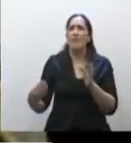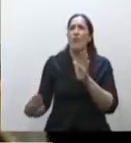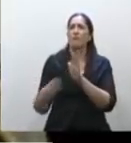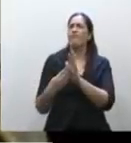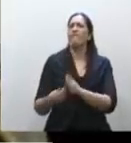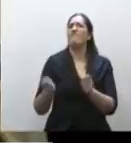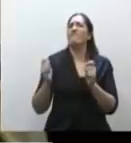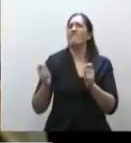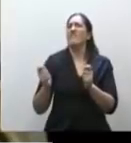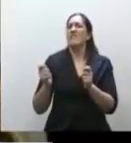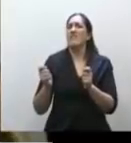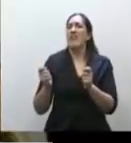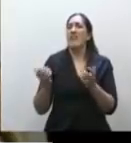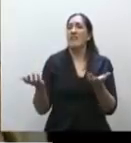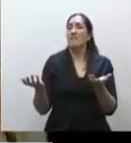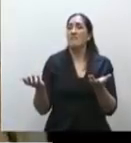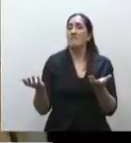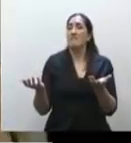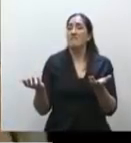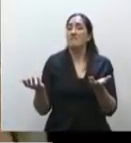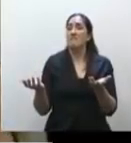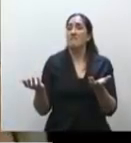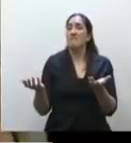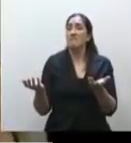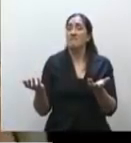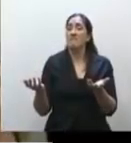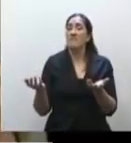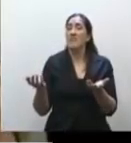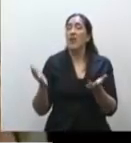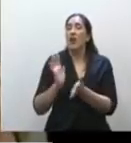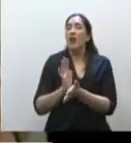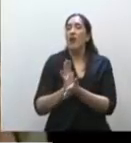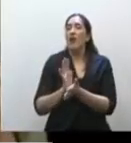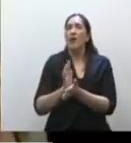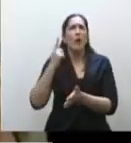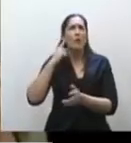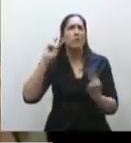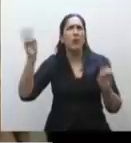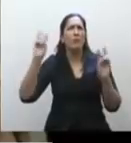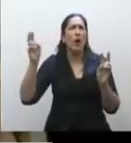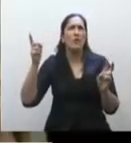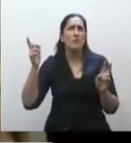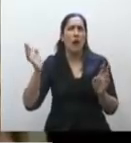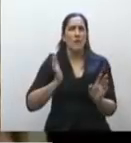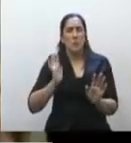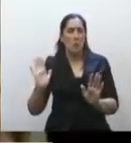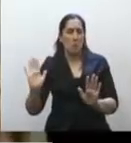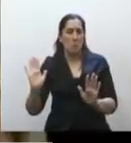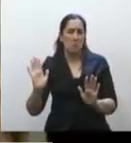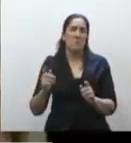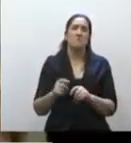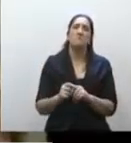protagonistas, son cuentas creo nada más, ¿no? Son festejos, tranquila. Porque en realidad creo